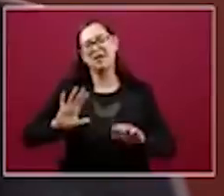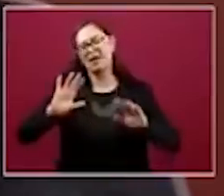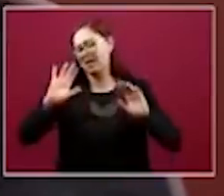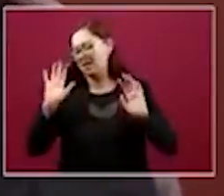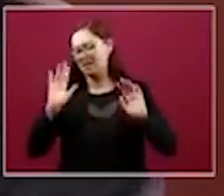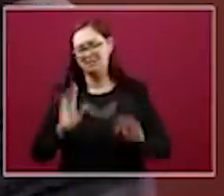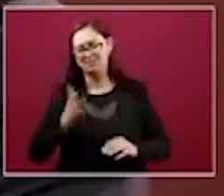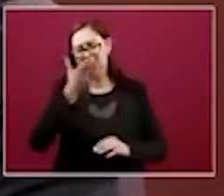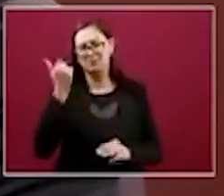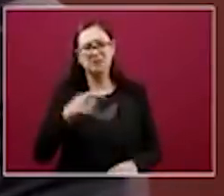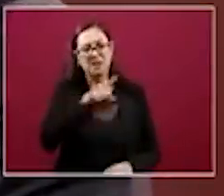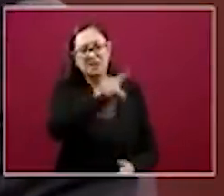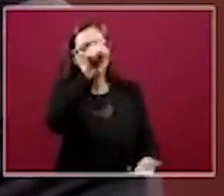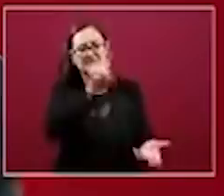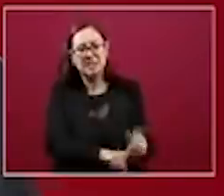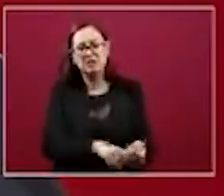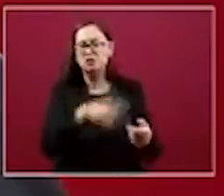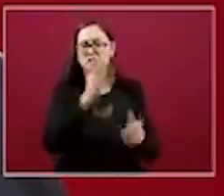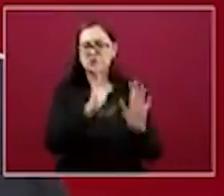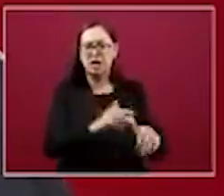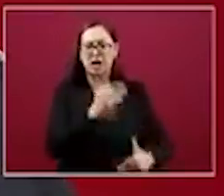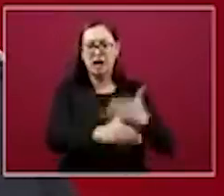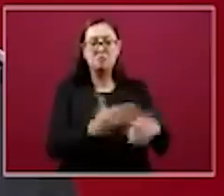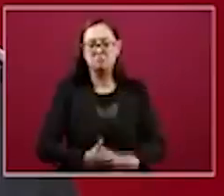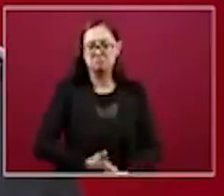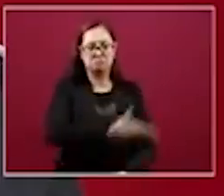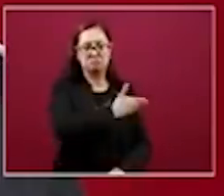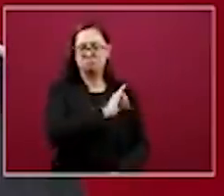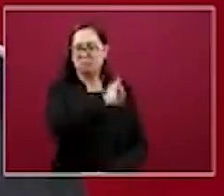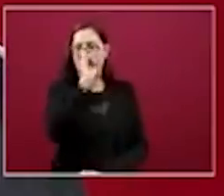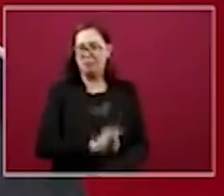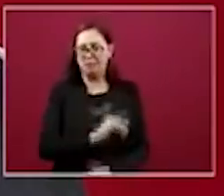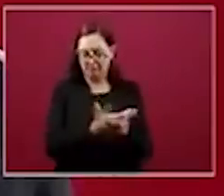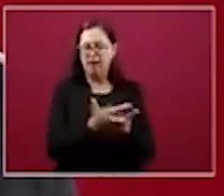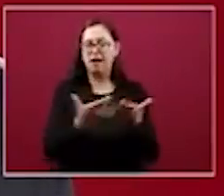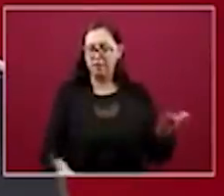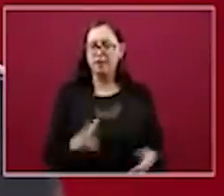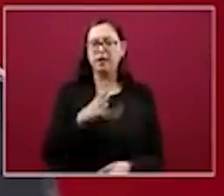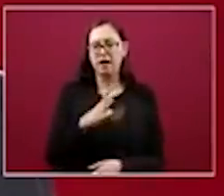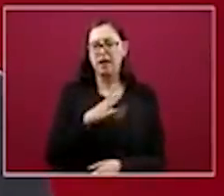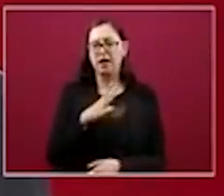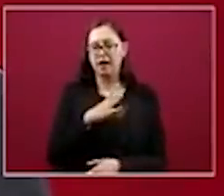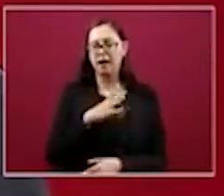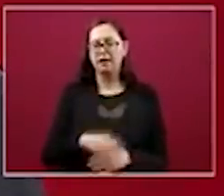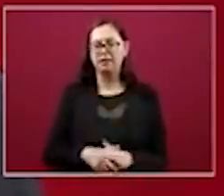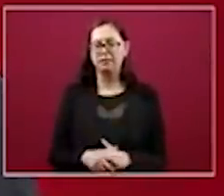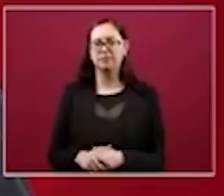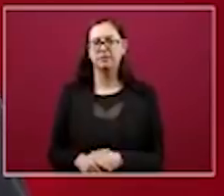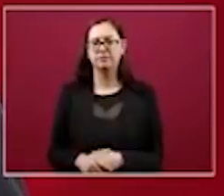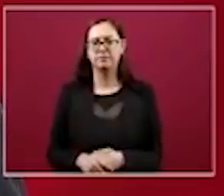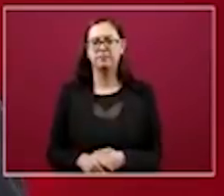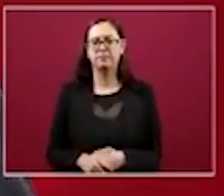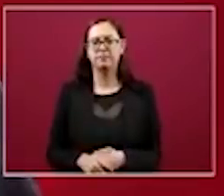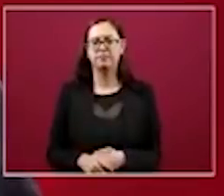procedimientos que no se veían anteriormente. Estamos en el terreno